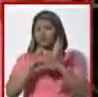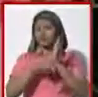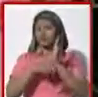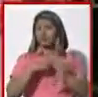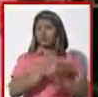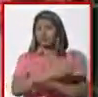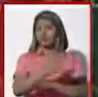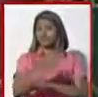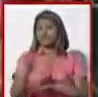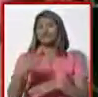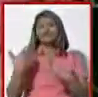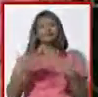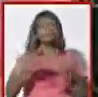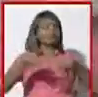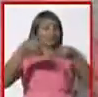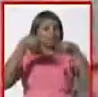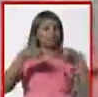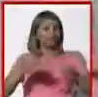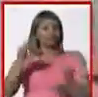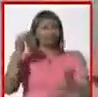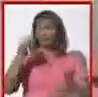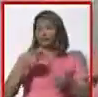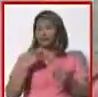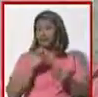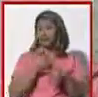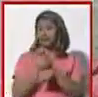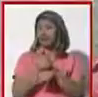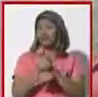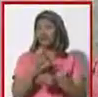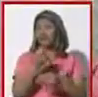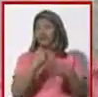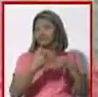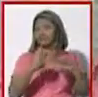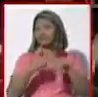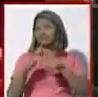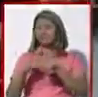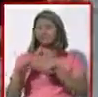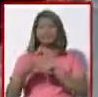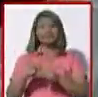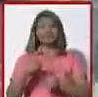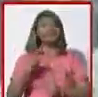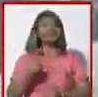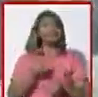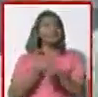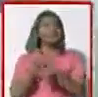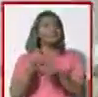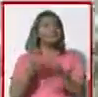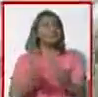transcurso del día se determinará si es imputado por uno o varios delitos.